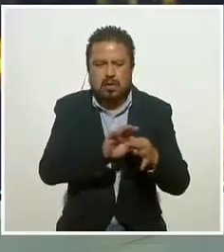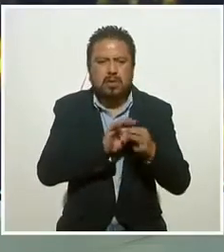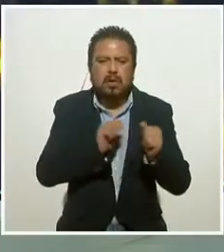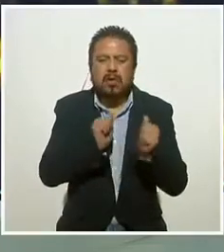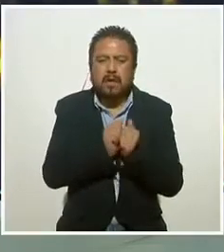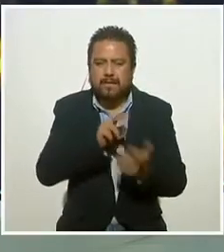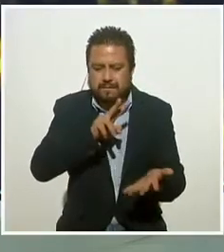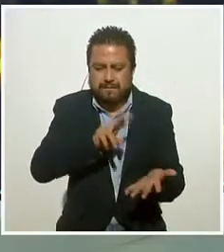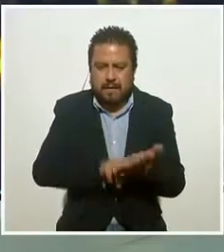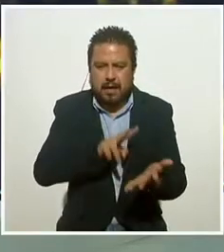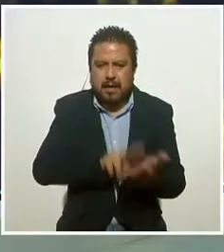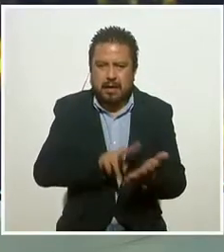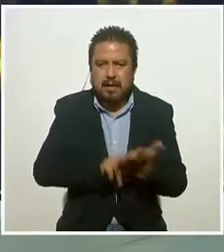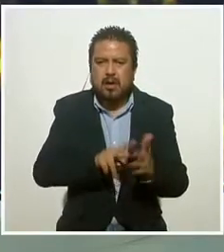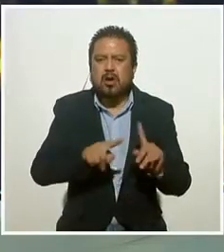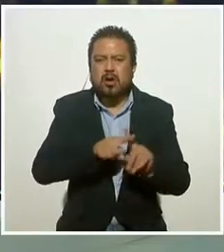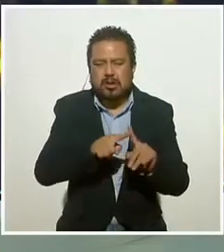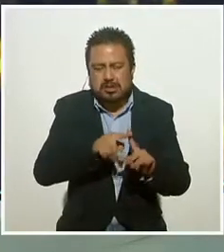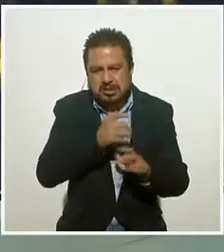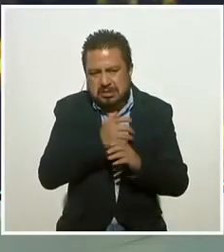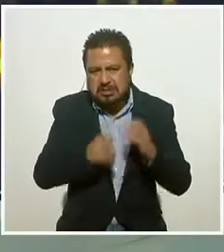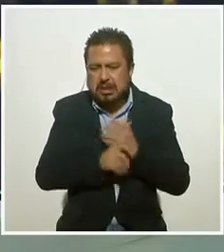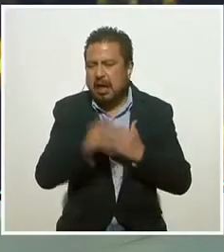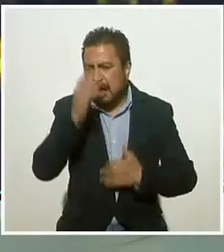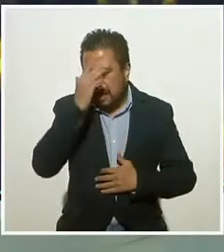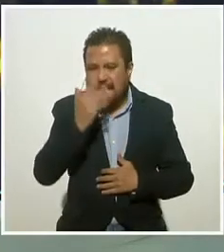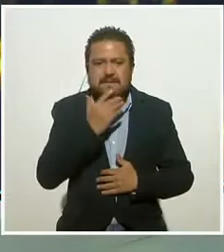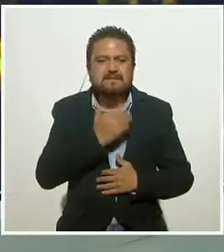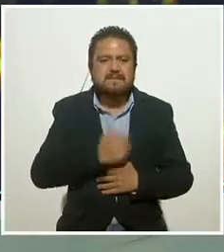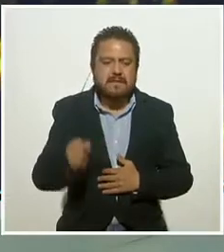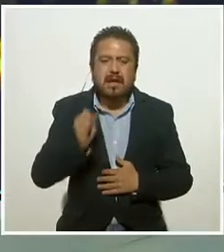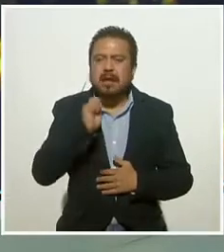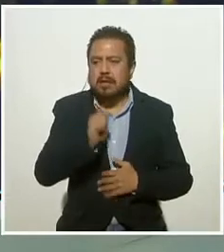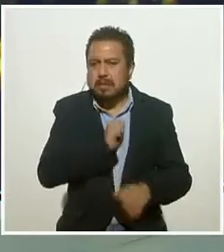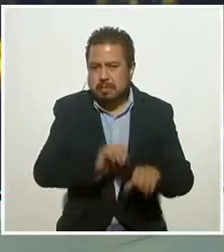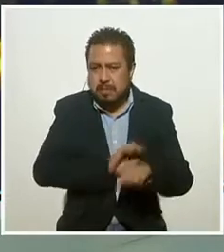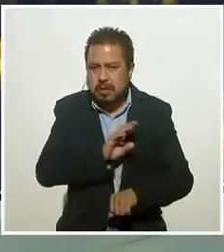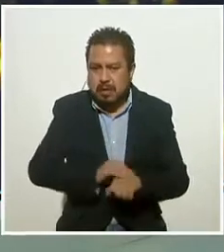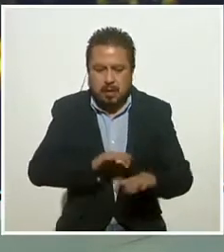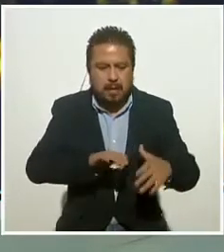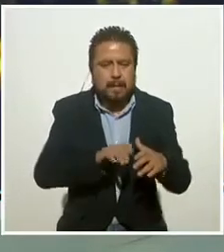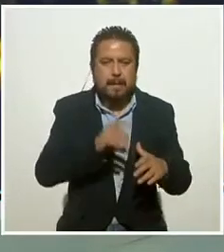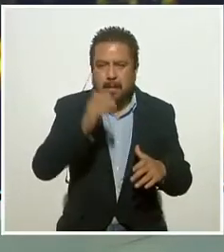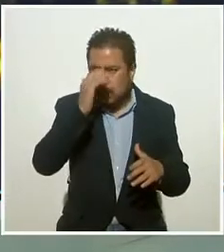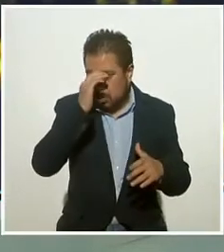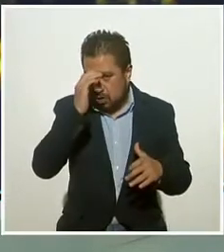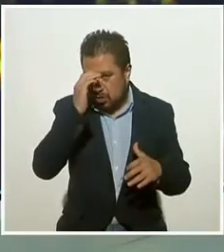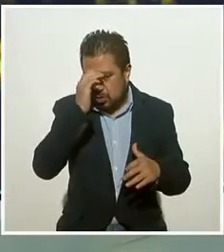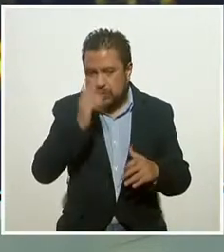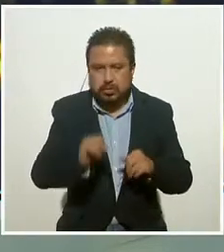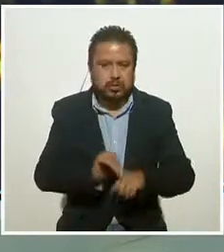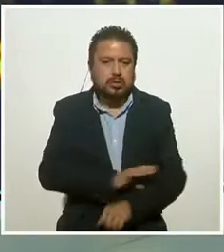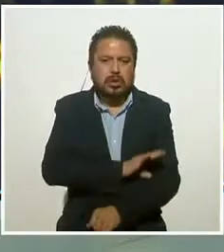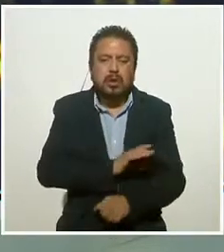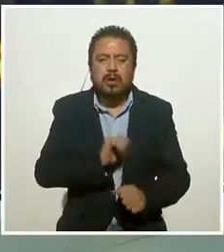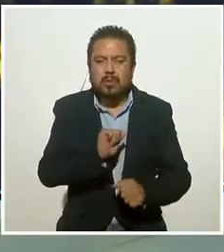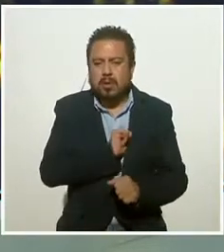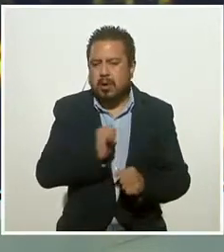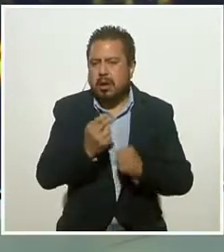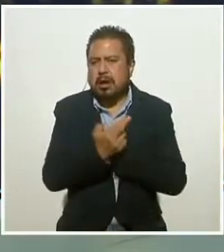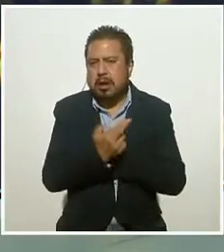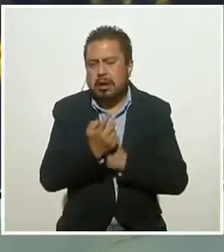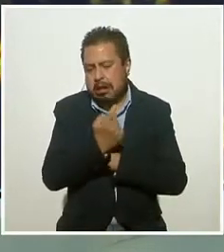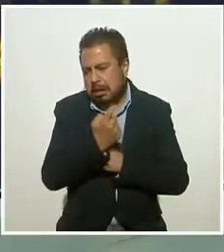los valores, las actitudes, las habilidades que nos permiten, por un lado, conocer nuestras emociones y poder